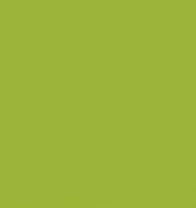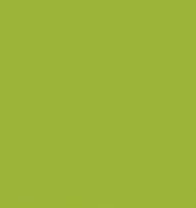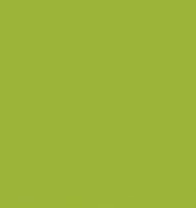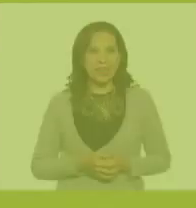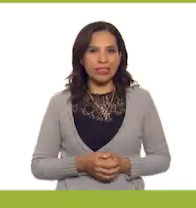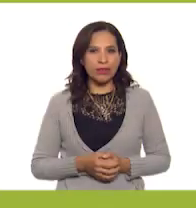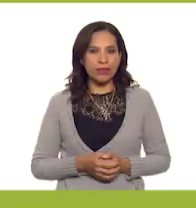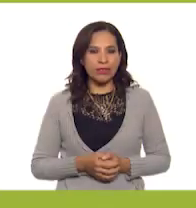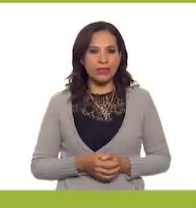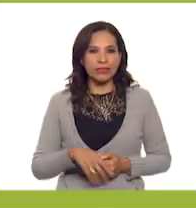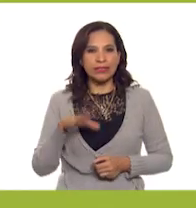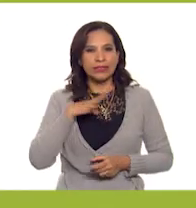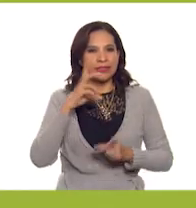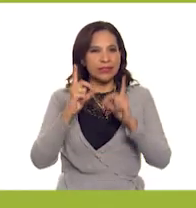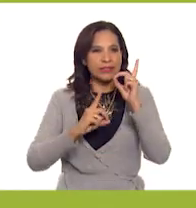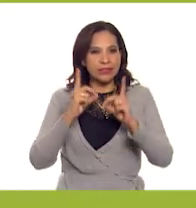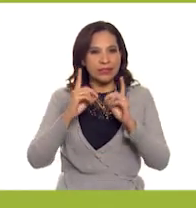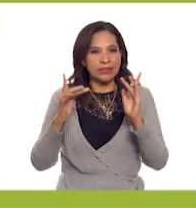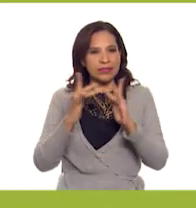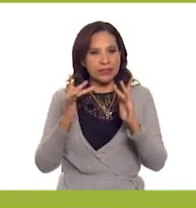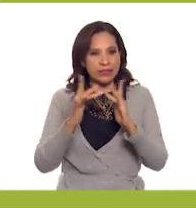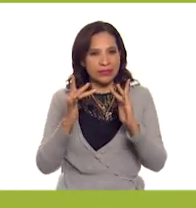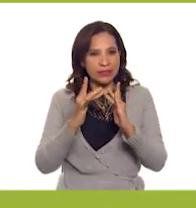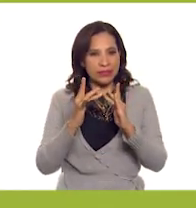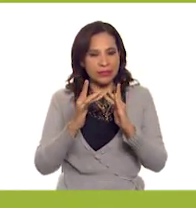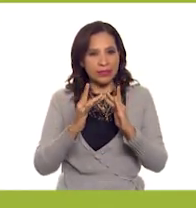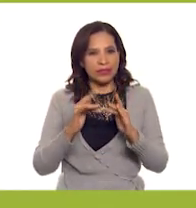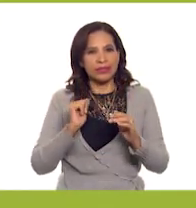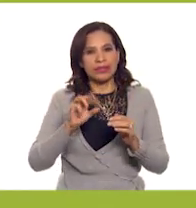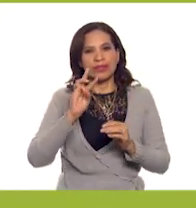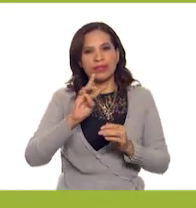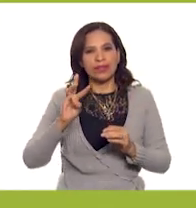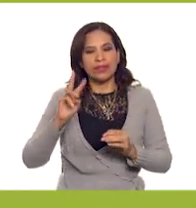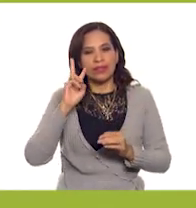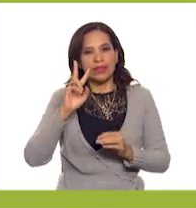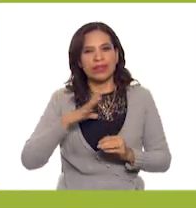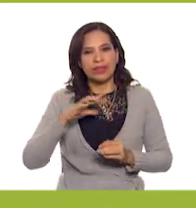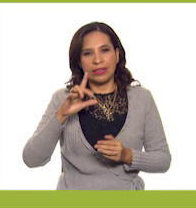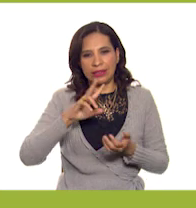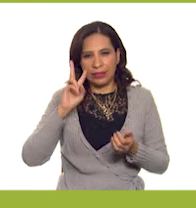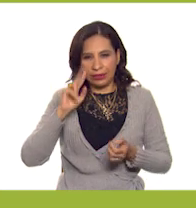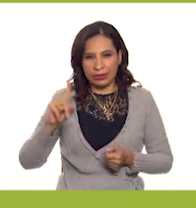Si tienes alguna duda, contáctanos. Página web